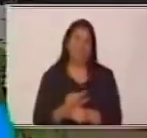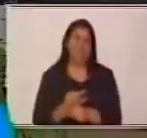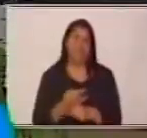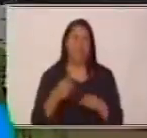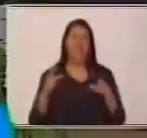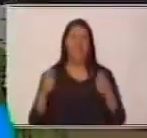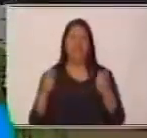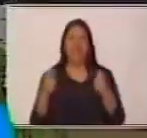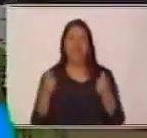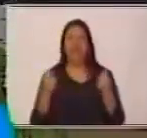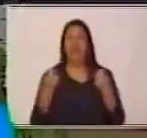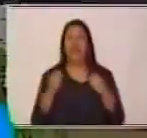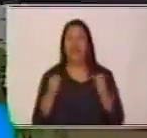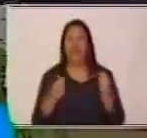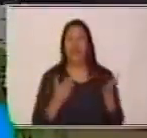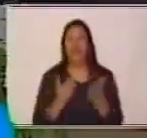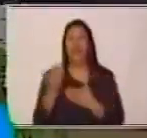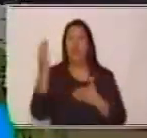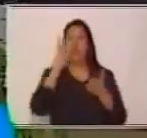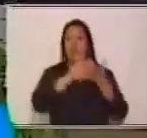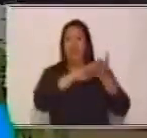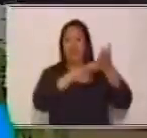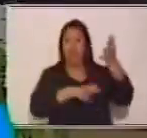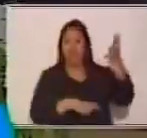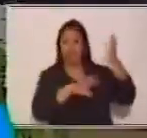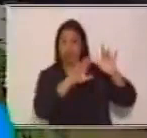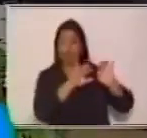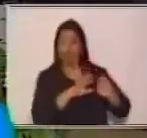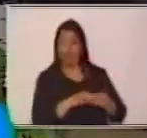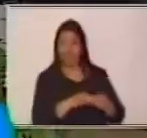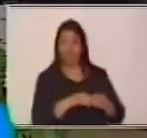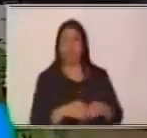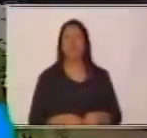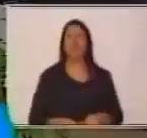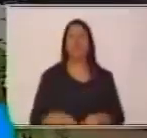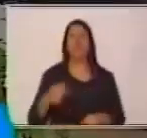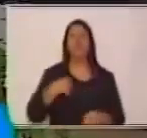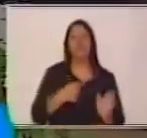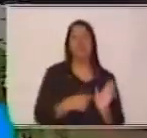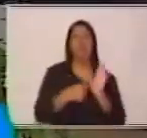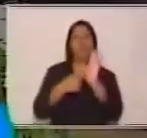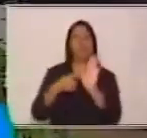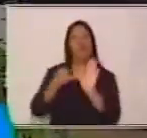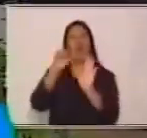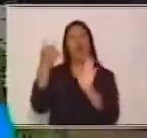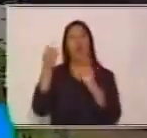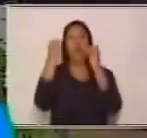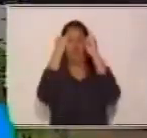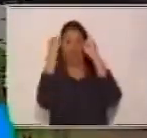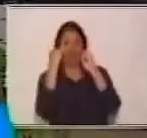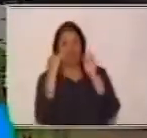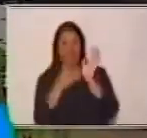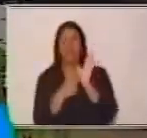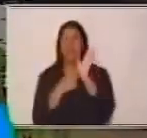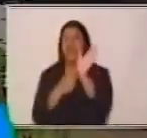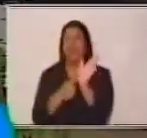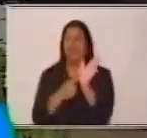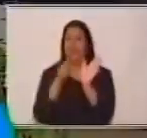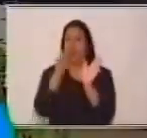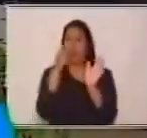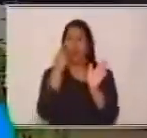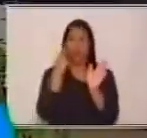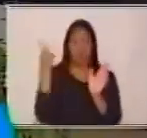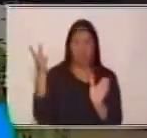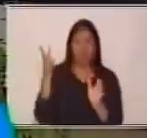otros textos. Ahora te mostraré otras dos imágenes y quiero que tú lo hagas en tu cuaderno. Yo no te diré ningún ejemplo, sino que tú crees